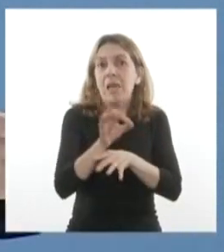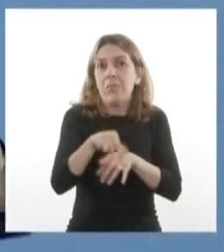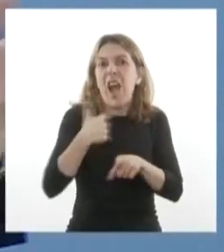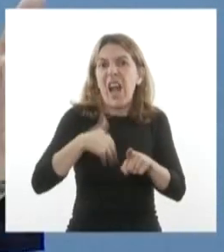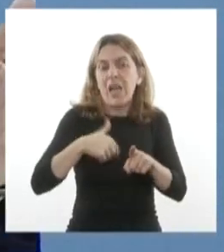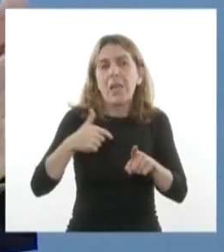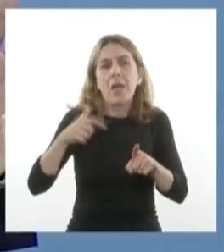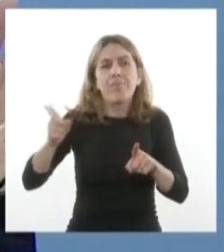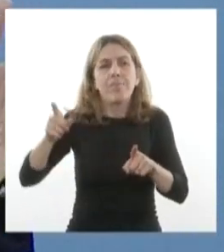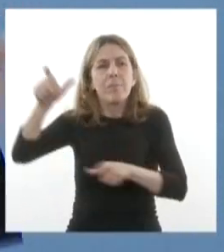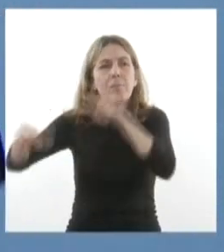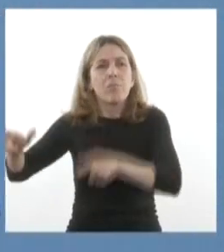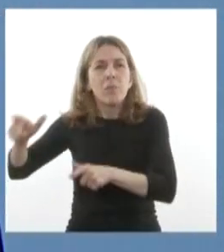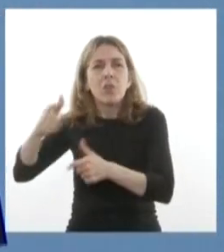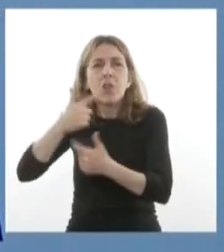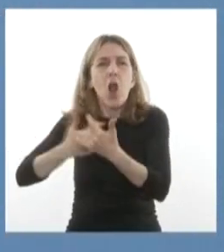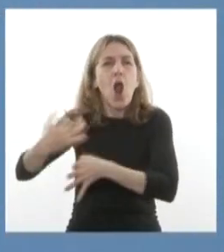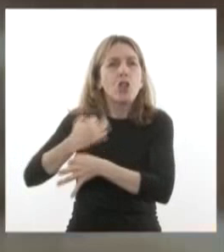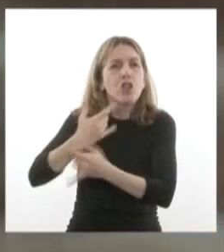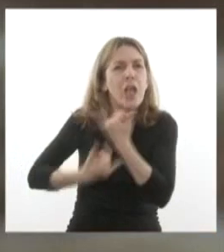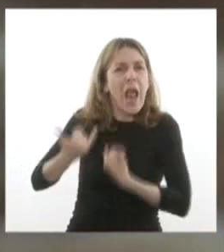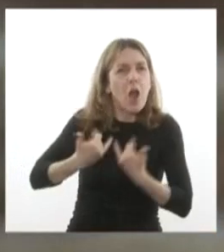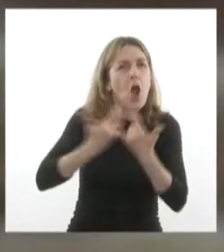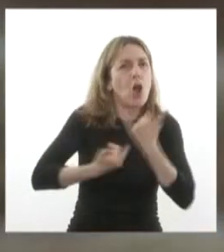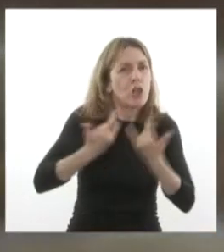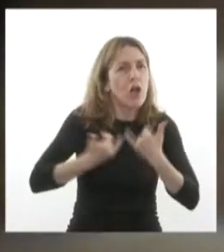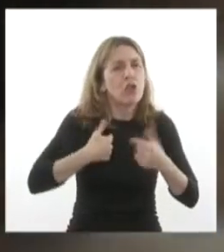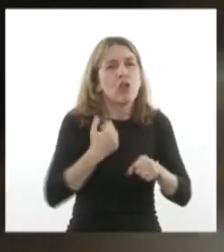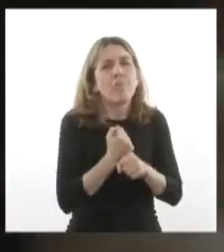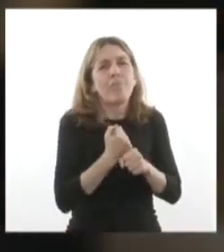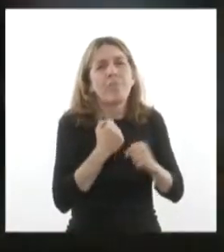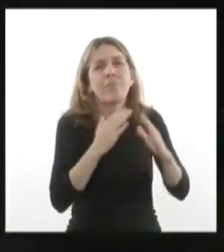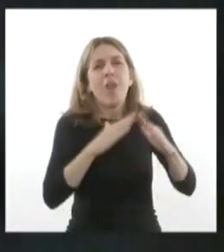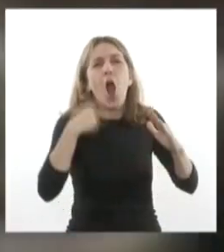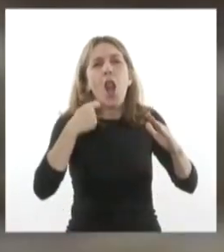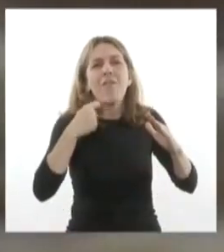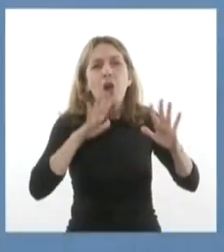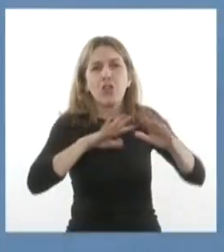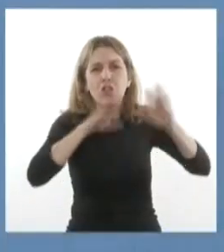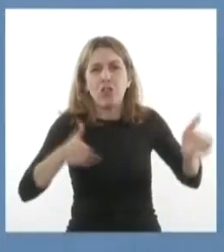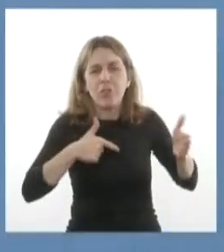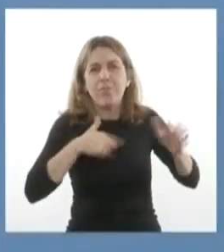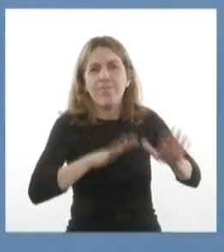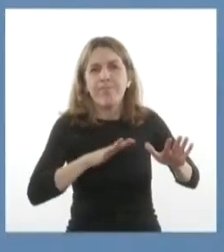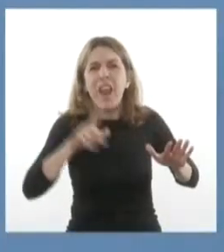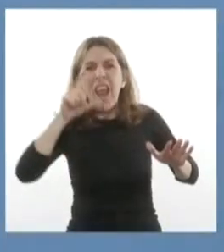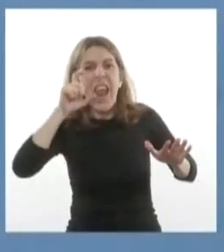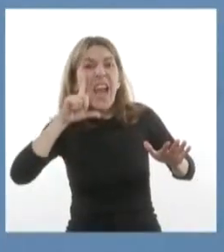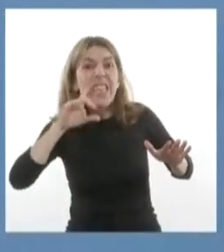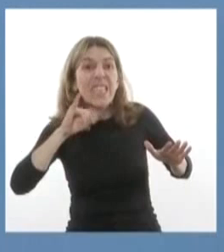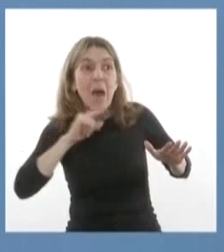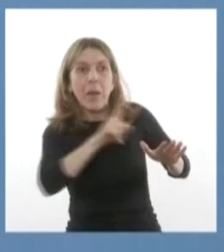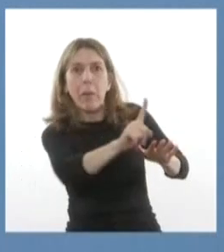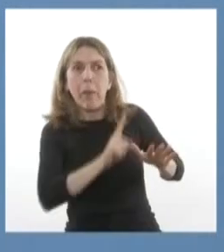que a todos les daba, me quedaba trabajando en Olivos. Una tarde vino Elizabeth y me dice: escúchame,